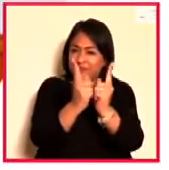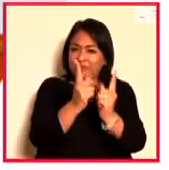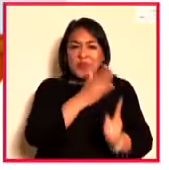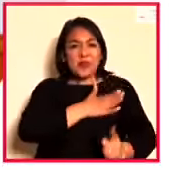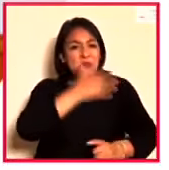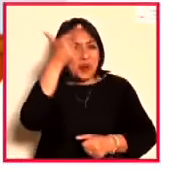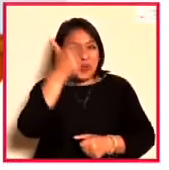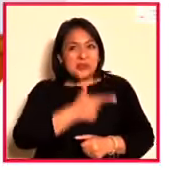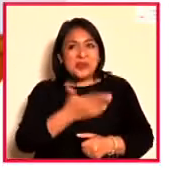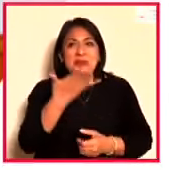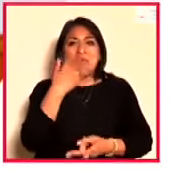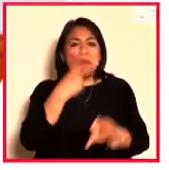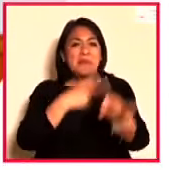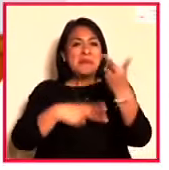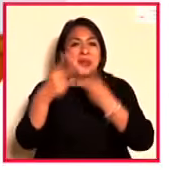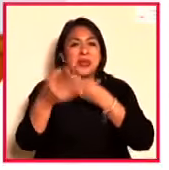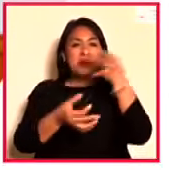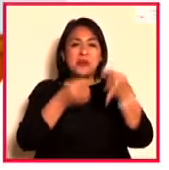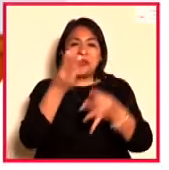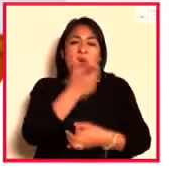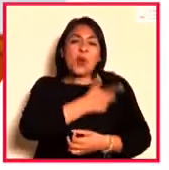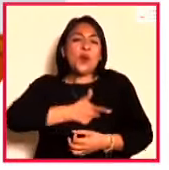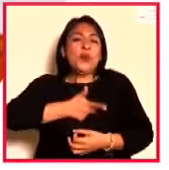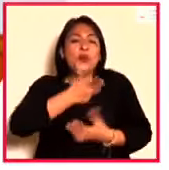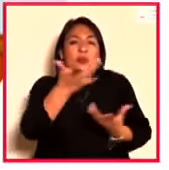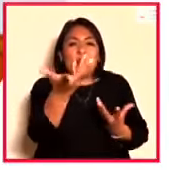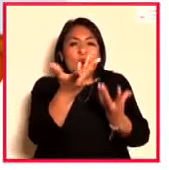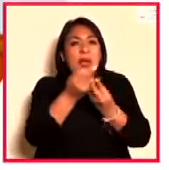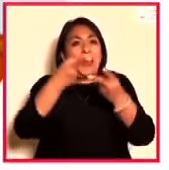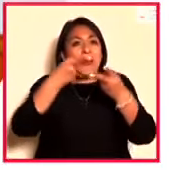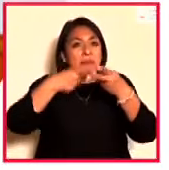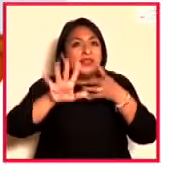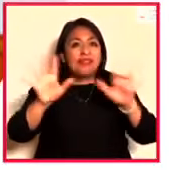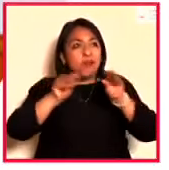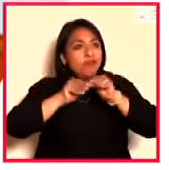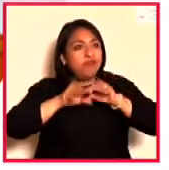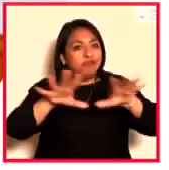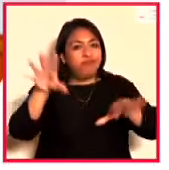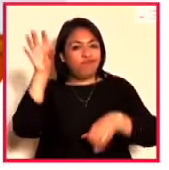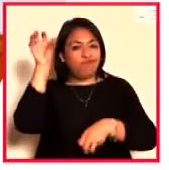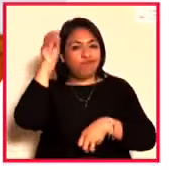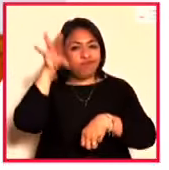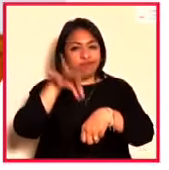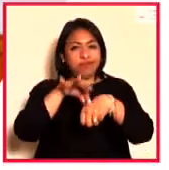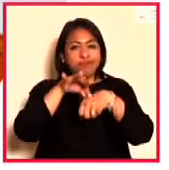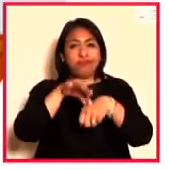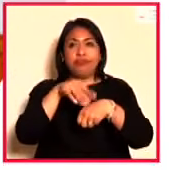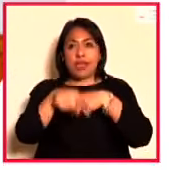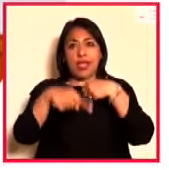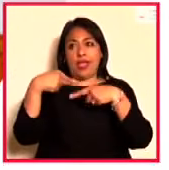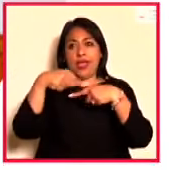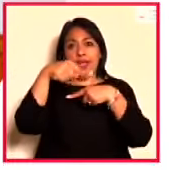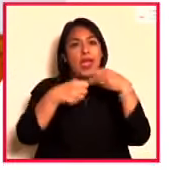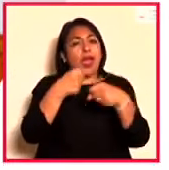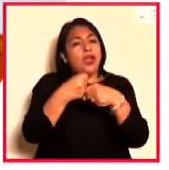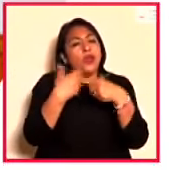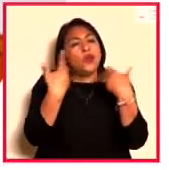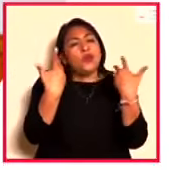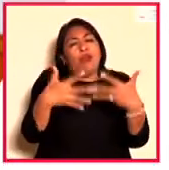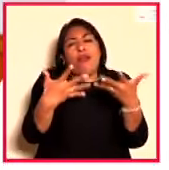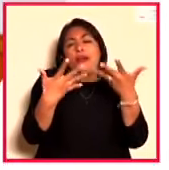Noticias 22. Qué gusto estar con ustedes y iniciar estas transmisiones en vivo este año. Vamos a hacer de él un gran año, ¿no es